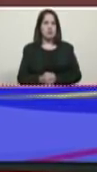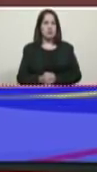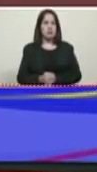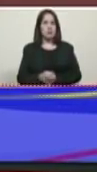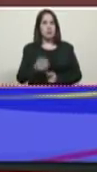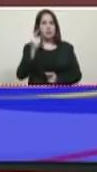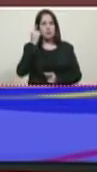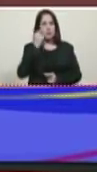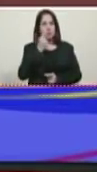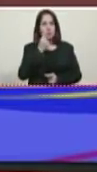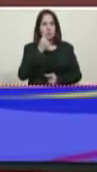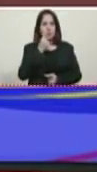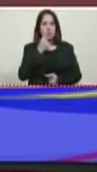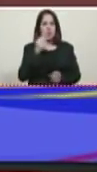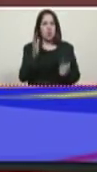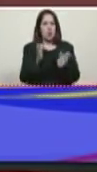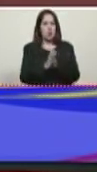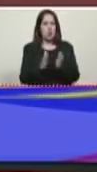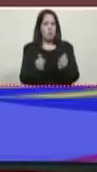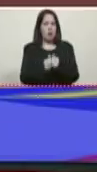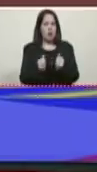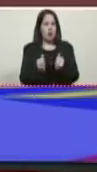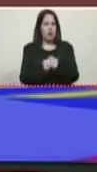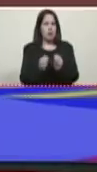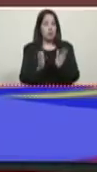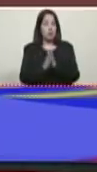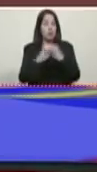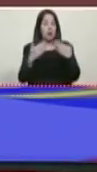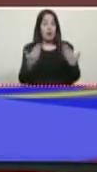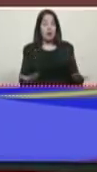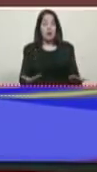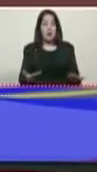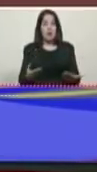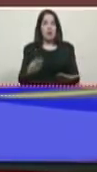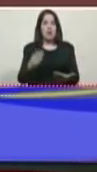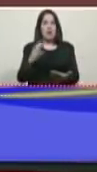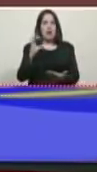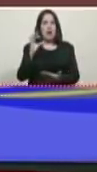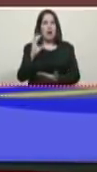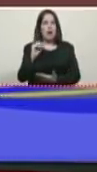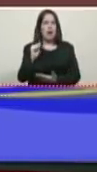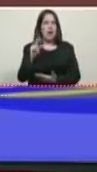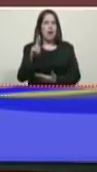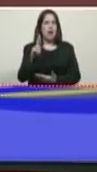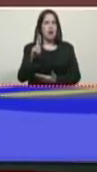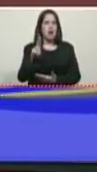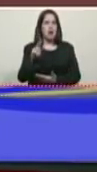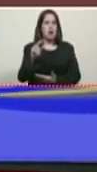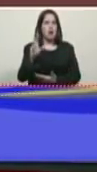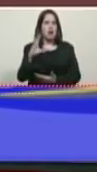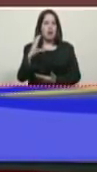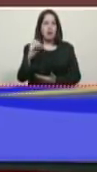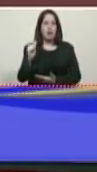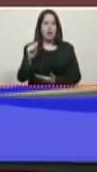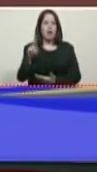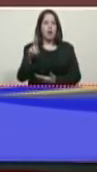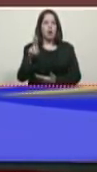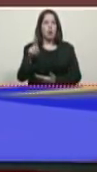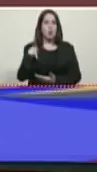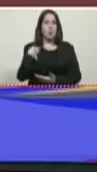eso es cumaná y carúpano en no esparta por la mar y la asunción